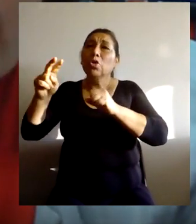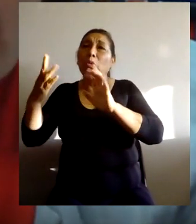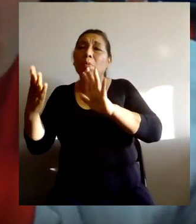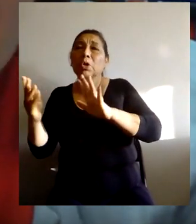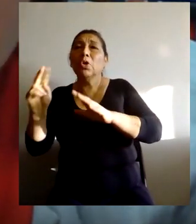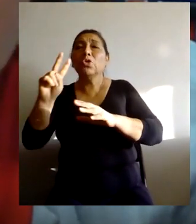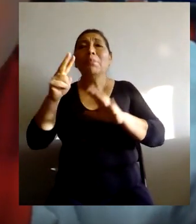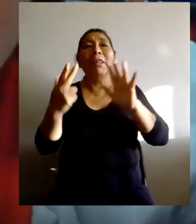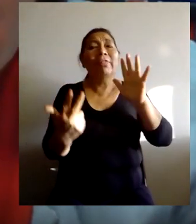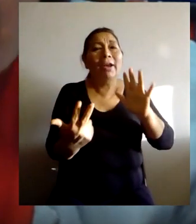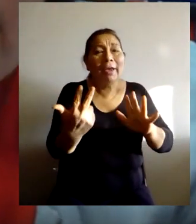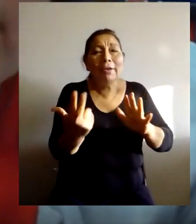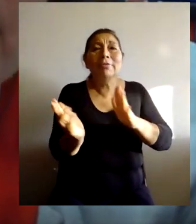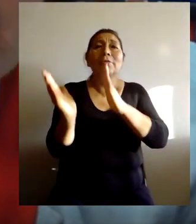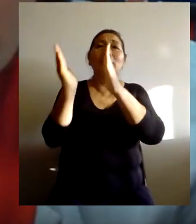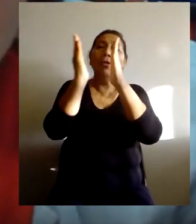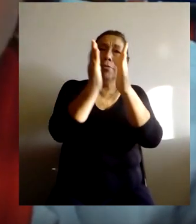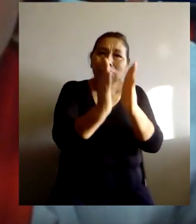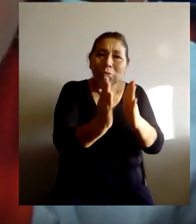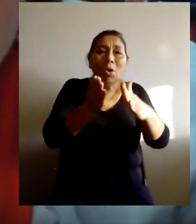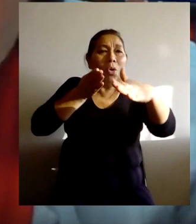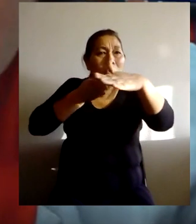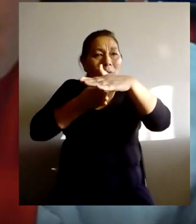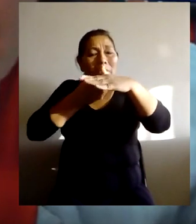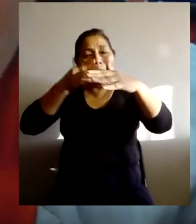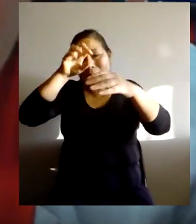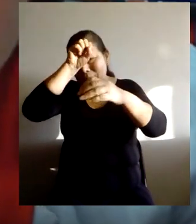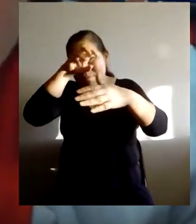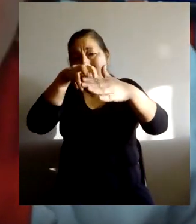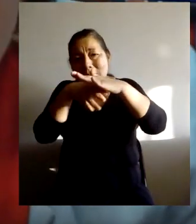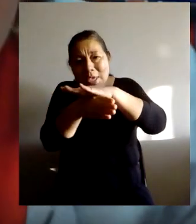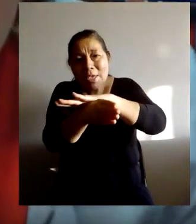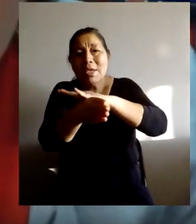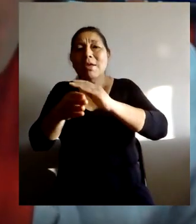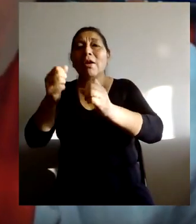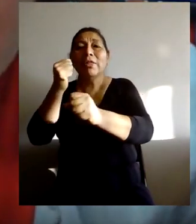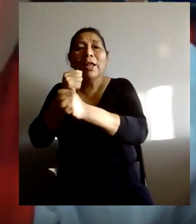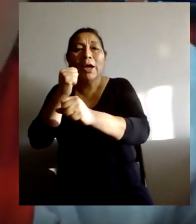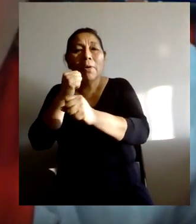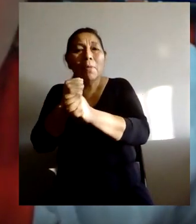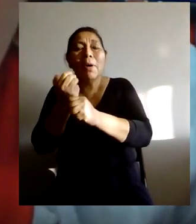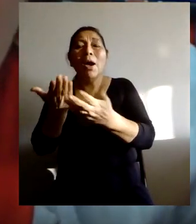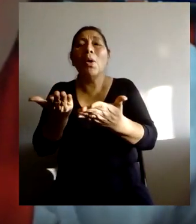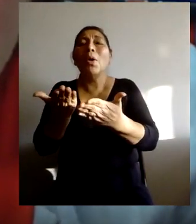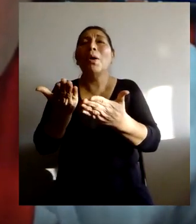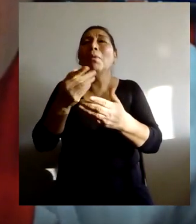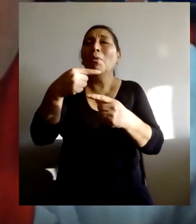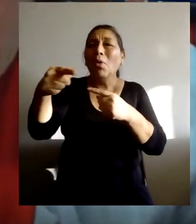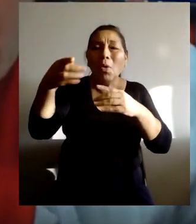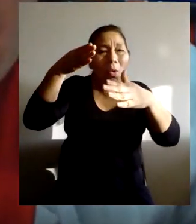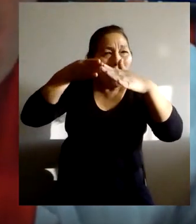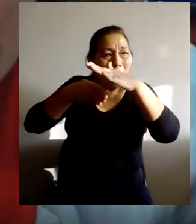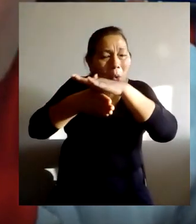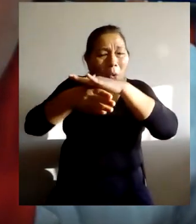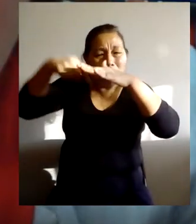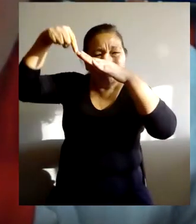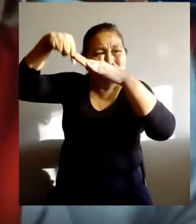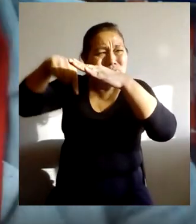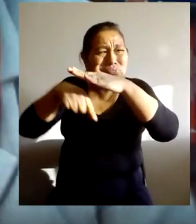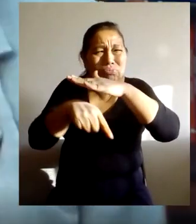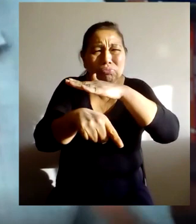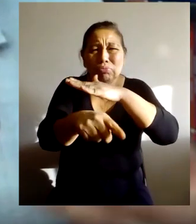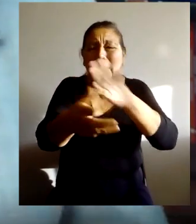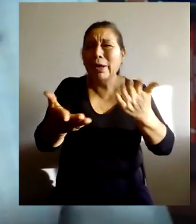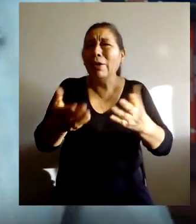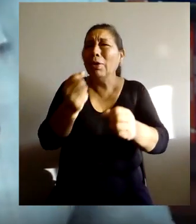año 2009 al 2013, luego se pasó a otra mina, ayudante perforista, luego la trabajó como lamperos, minas o carbón.